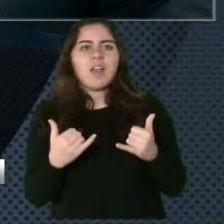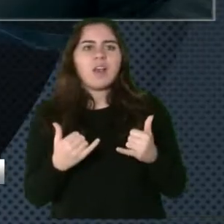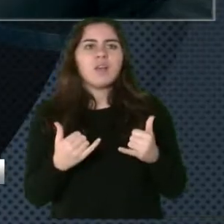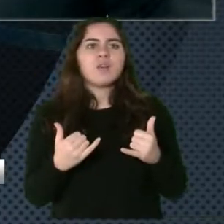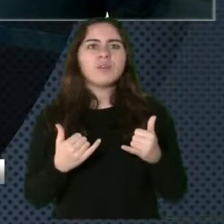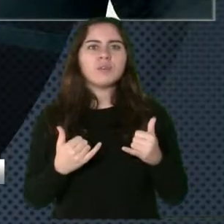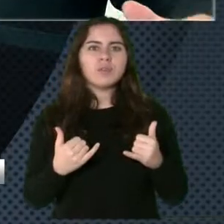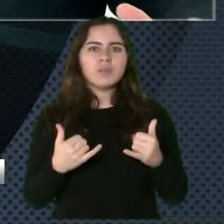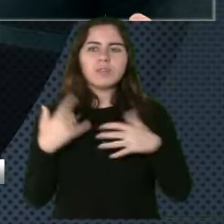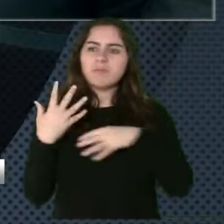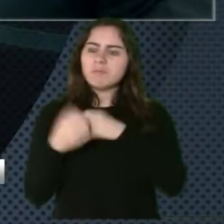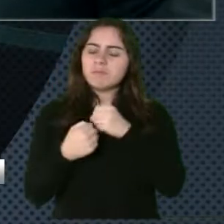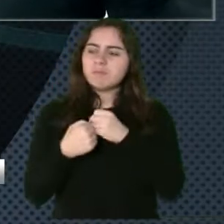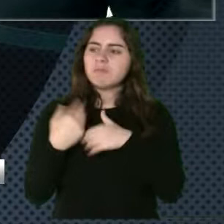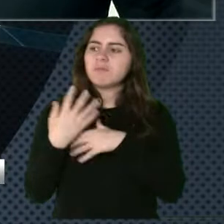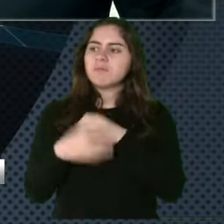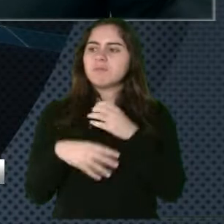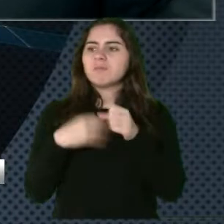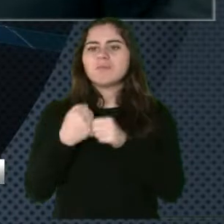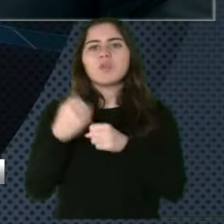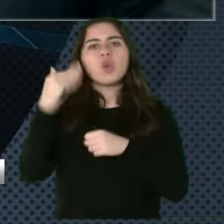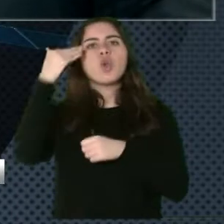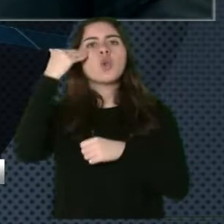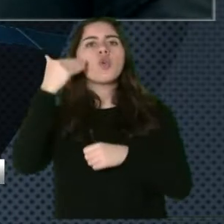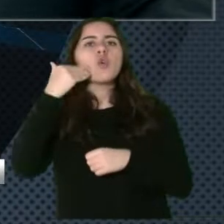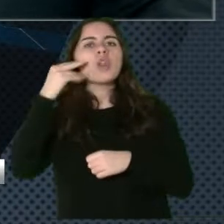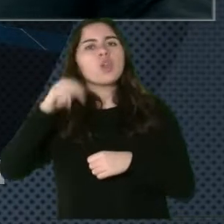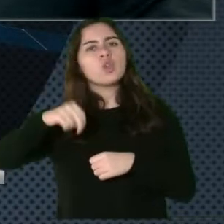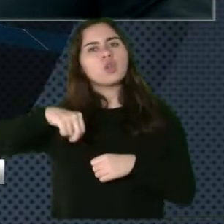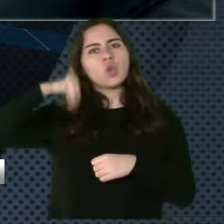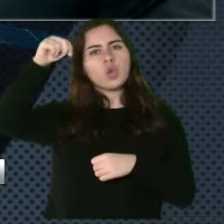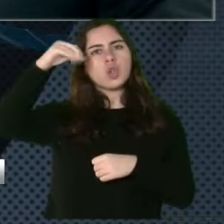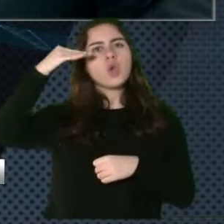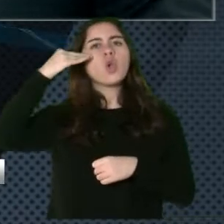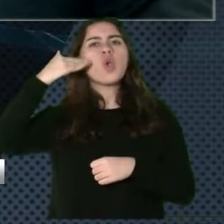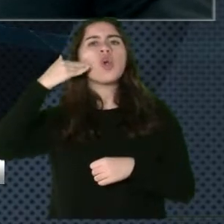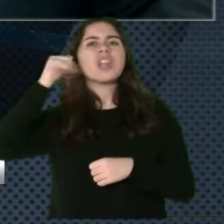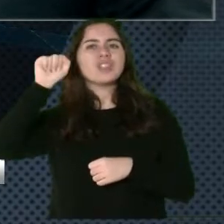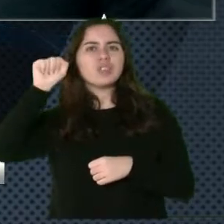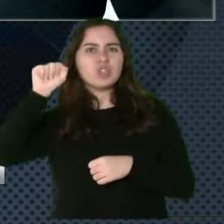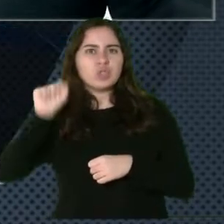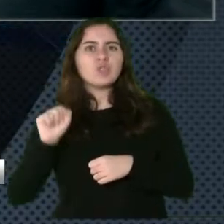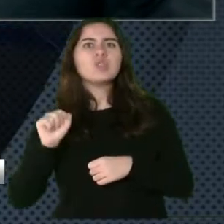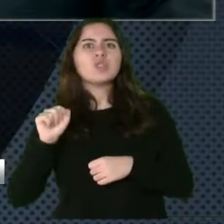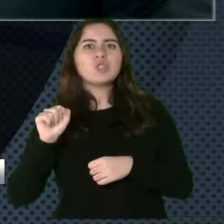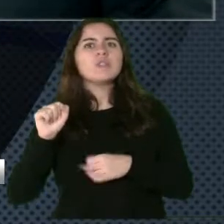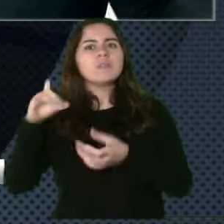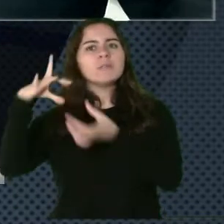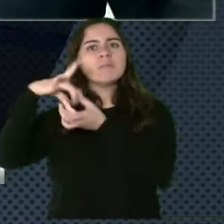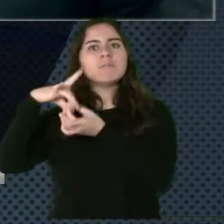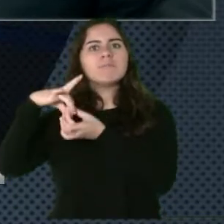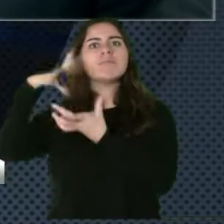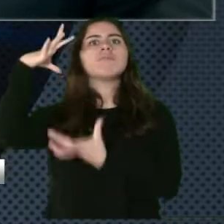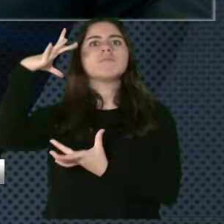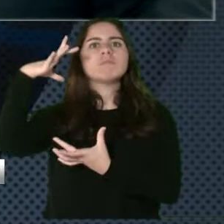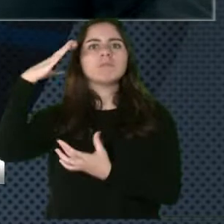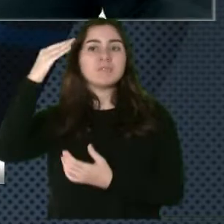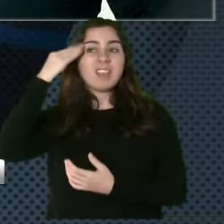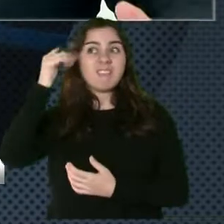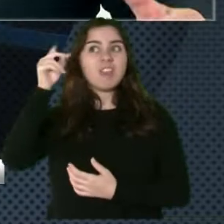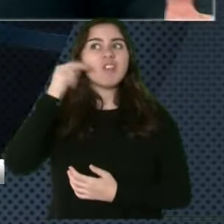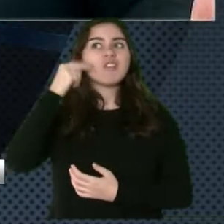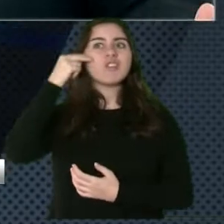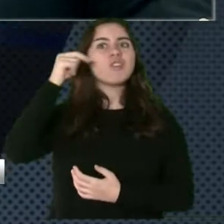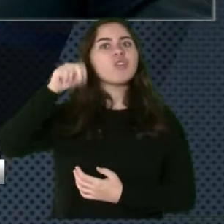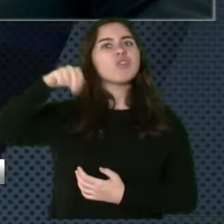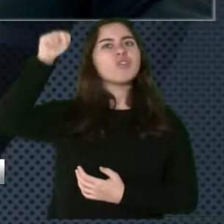de los años que se lleva entre Corea del Norte y Corea del Sur. En este caso, los norcoreanos toman una acción y esto puede